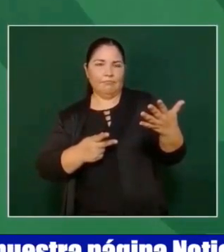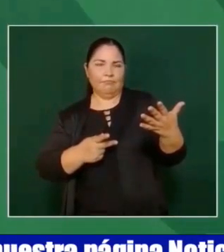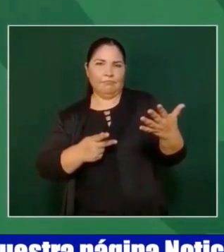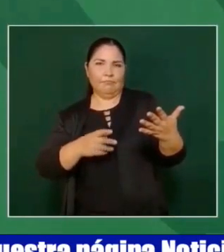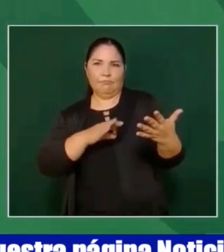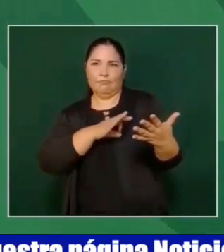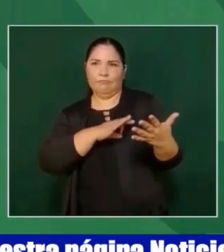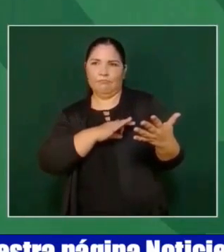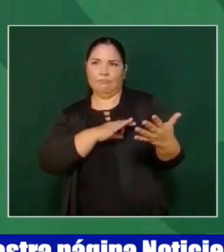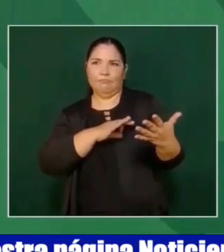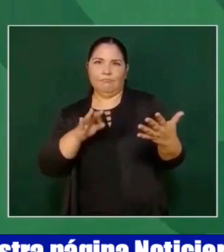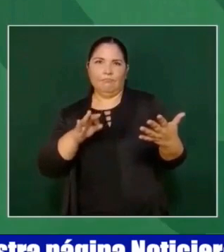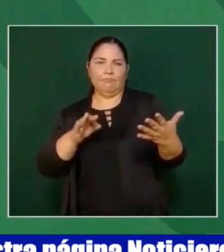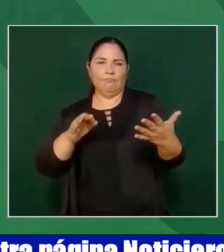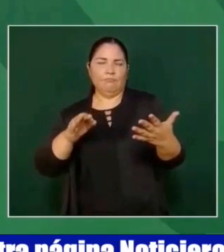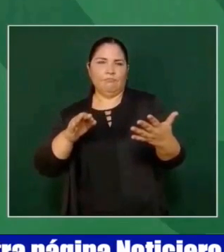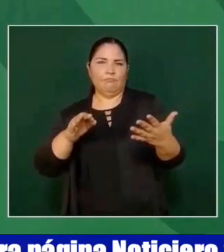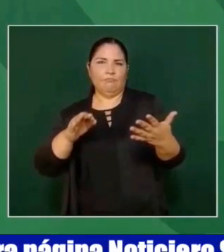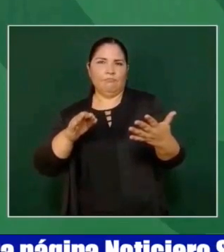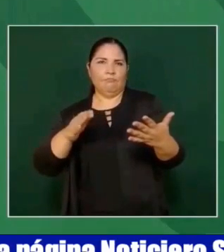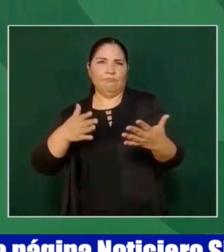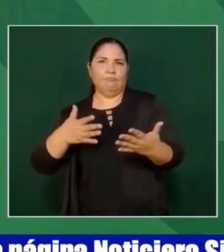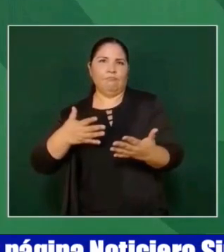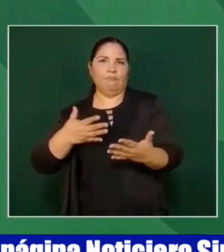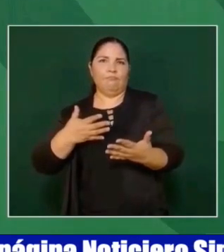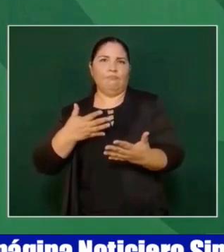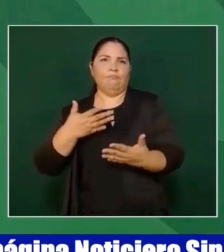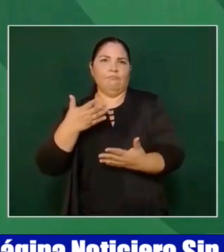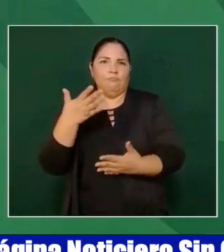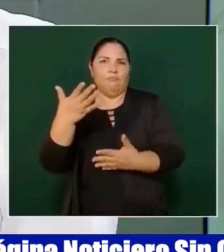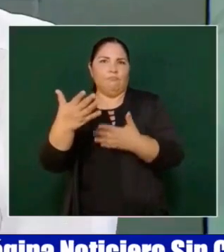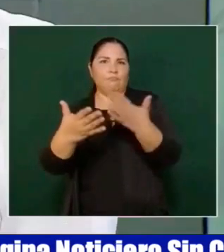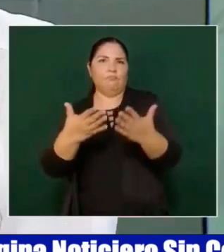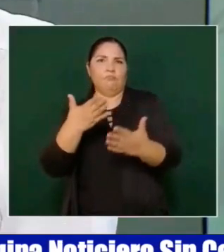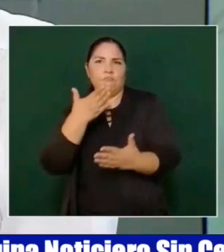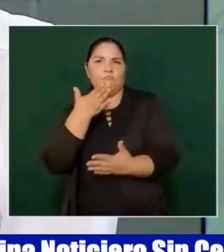a terminar de dar resultados.